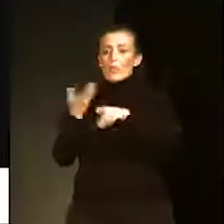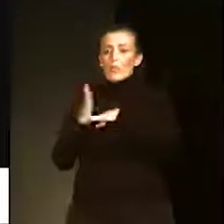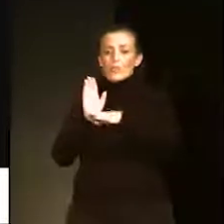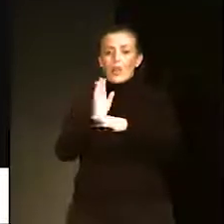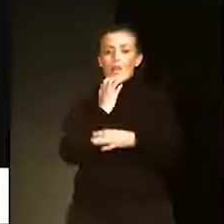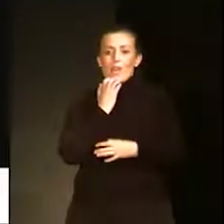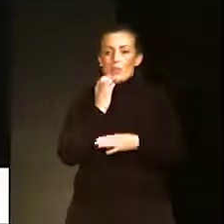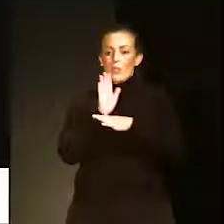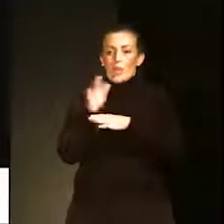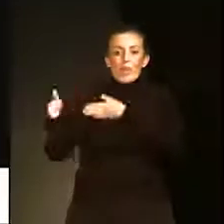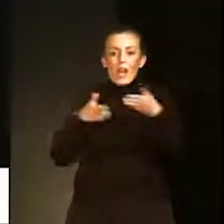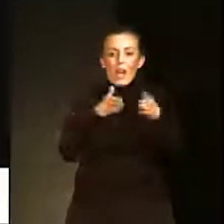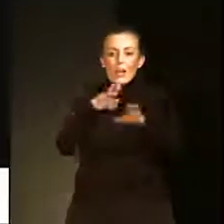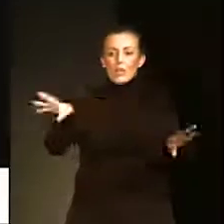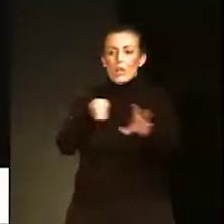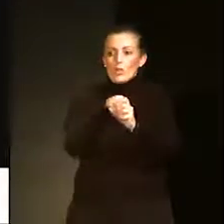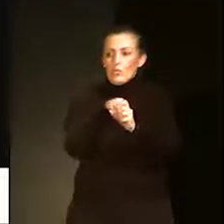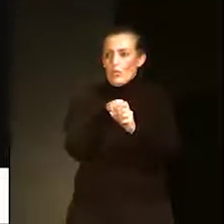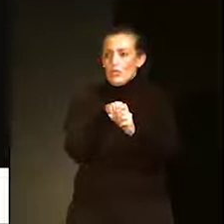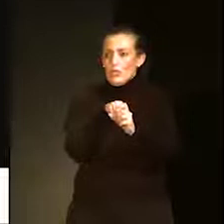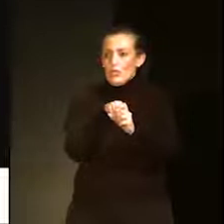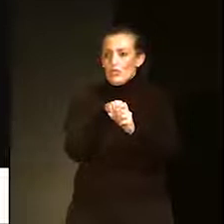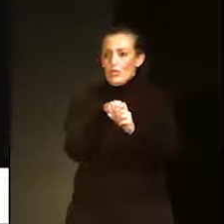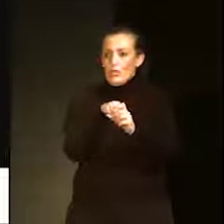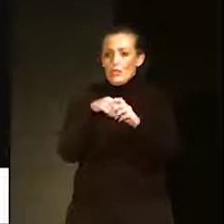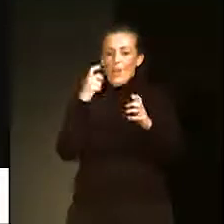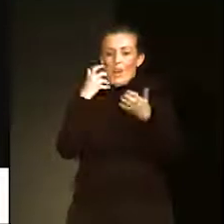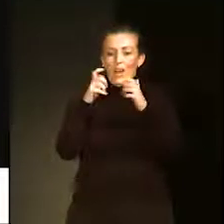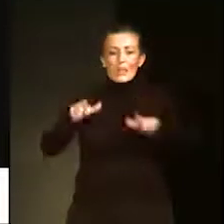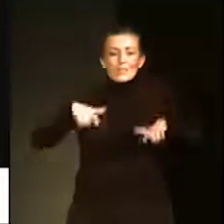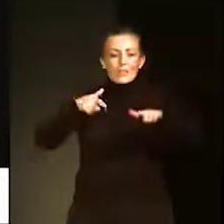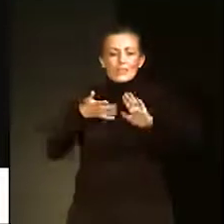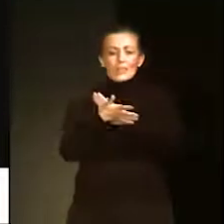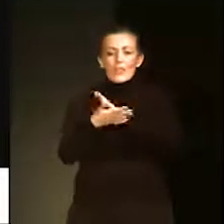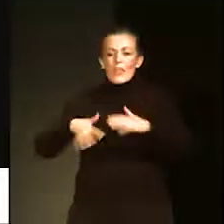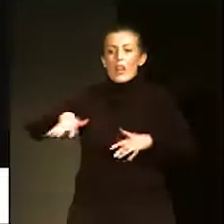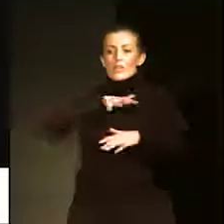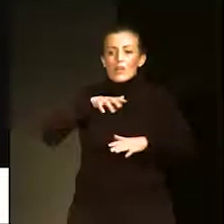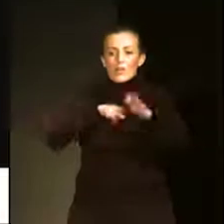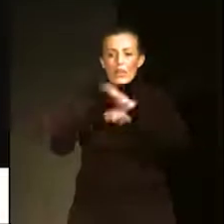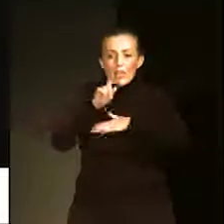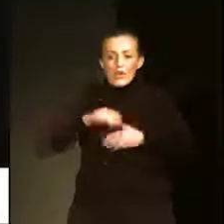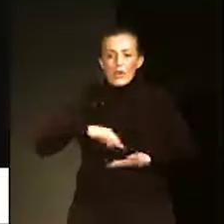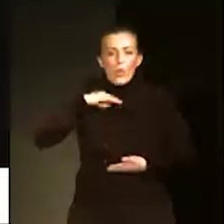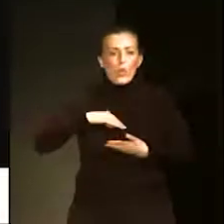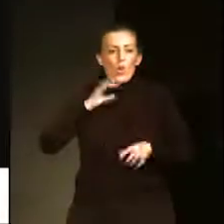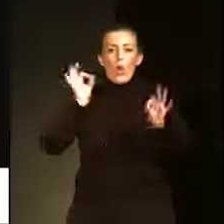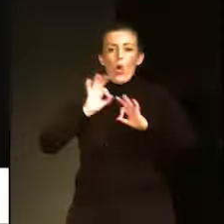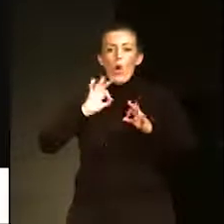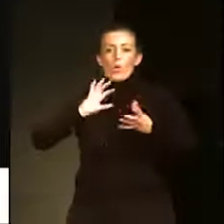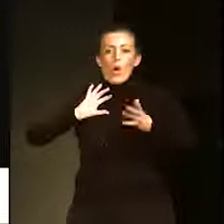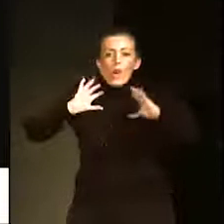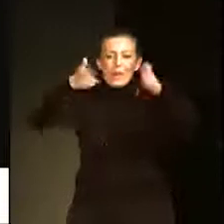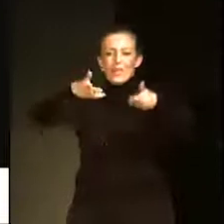significa el camino hacia la inclusión. Las concebimos como un espacio de desarrollo, como un espacio también de rebeldía, como